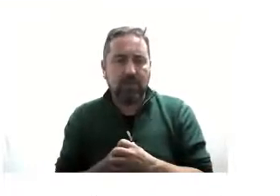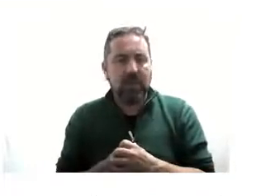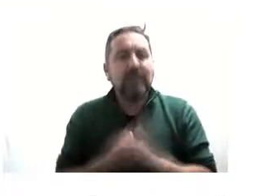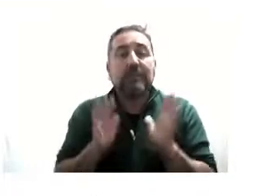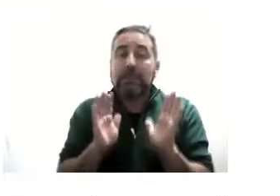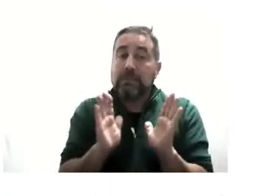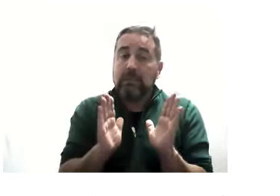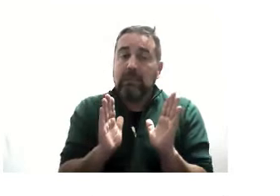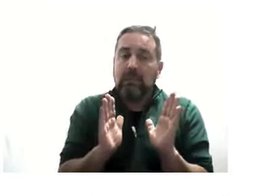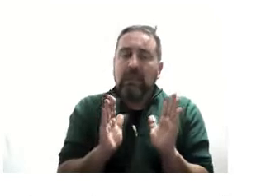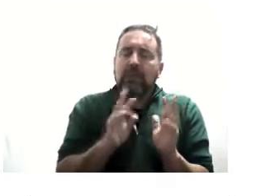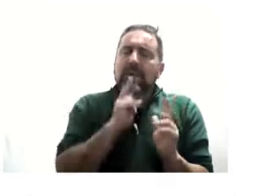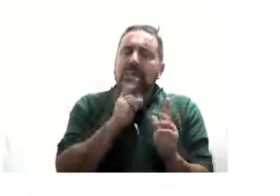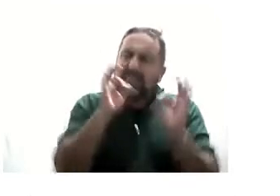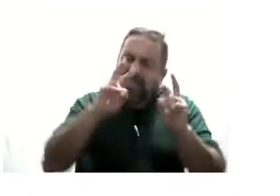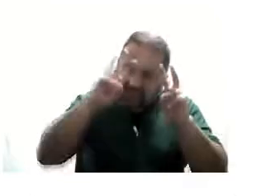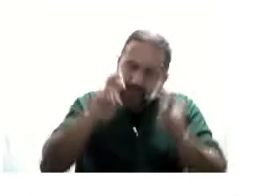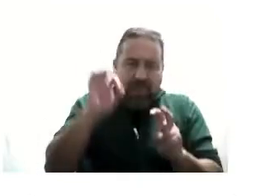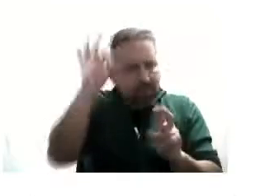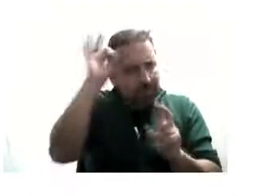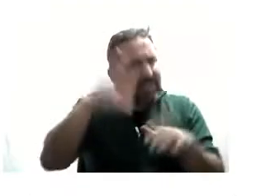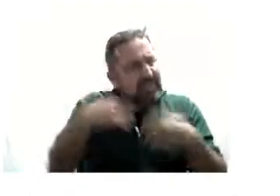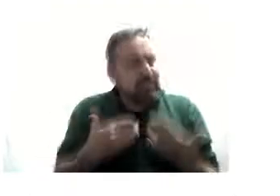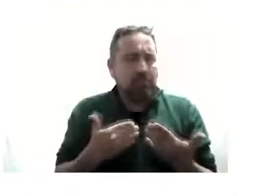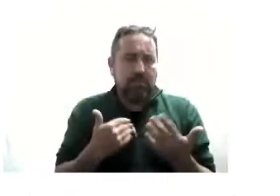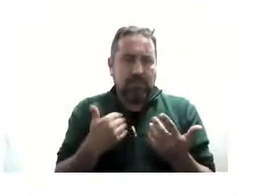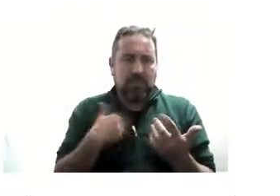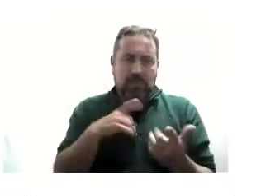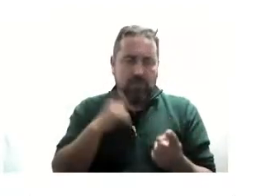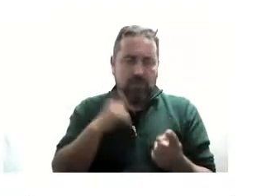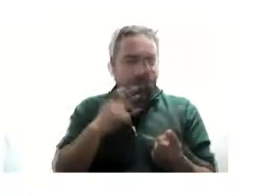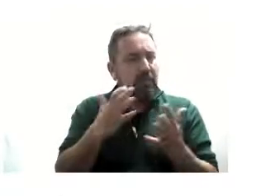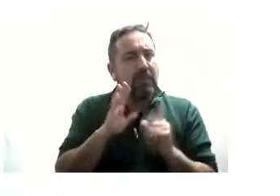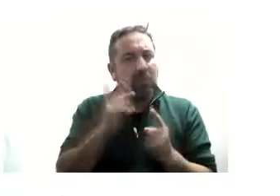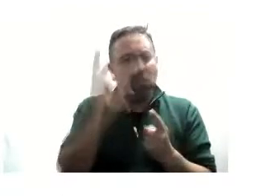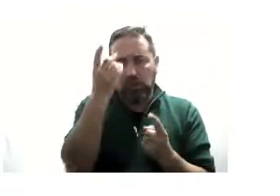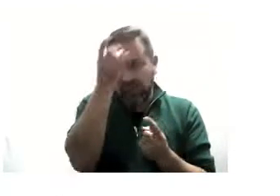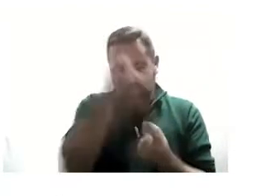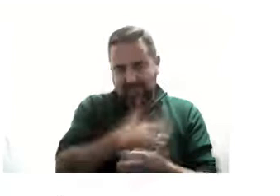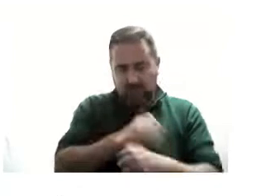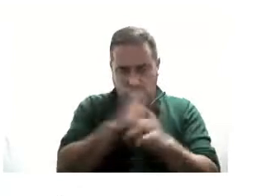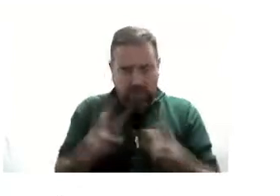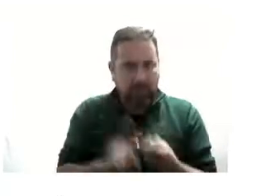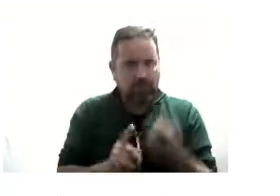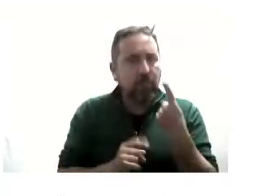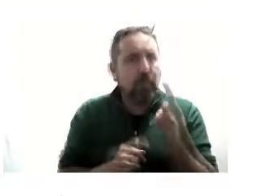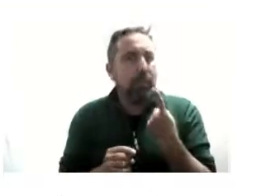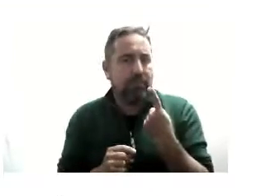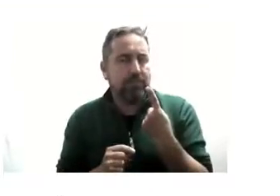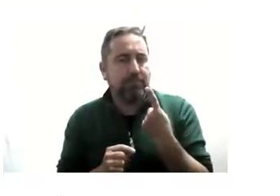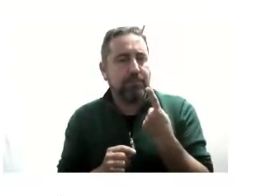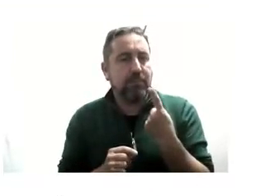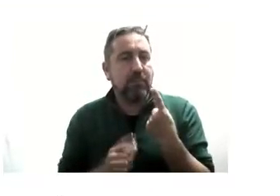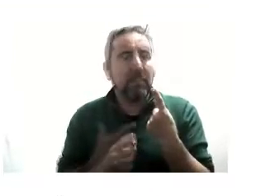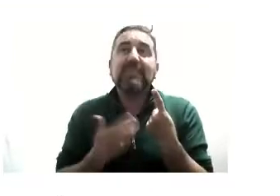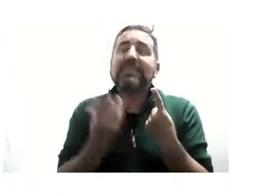Antes de hablar específicamente de los implantes, siempre me gusta recalcar dos ideas, ¿no? Una, lo